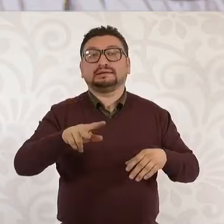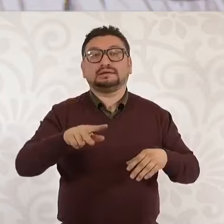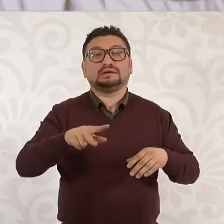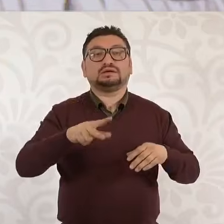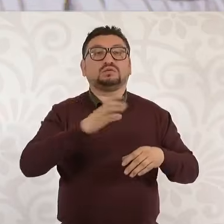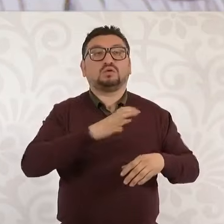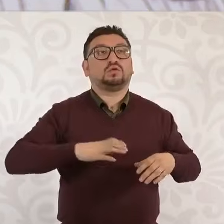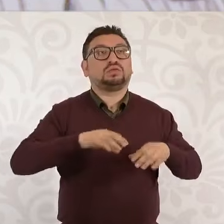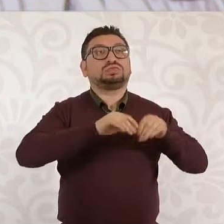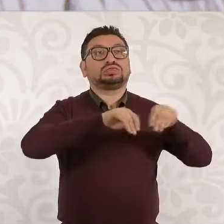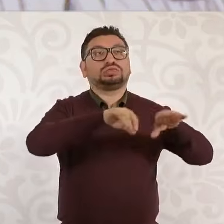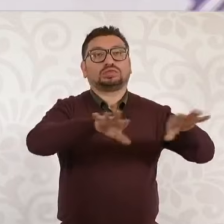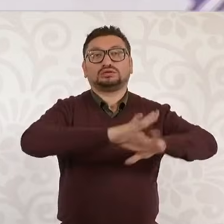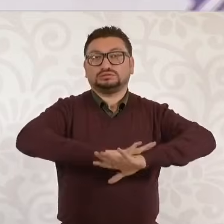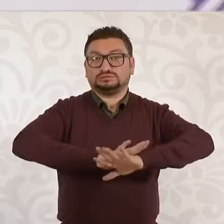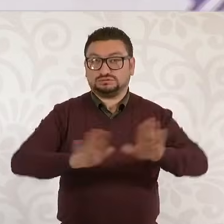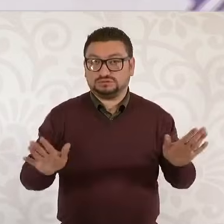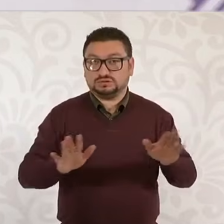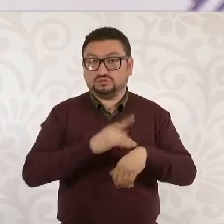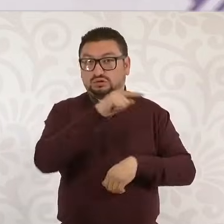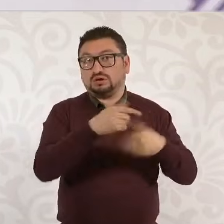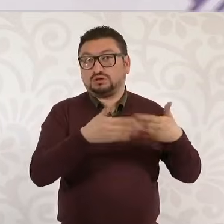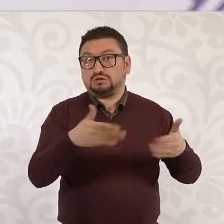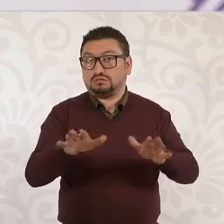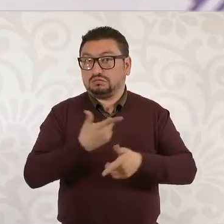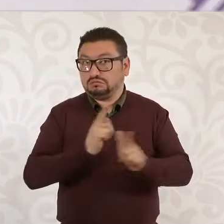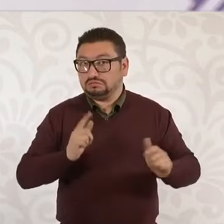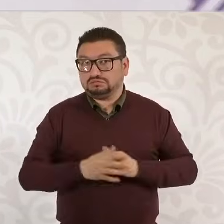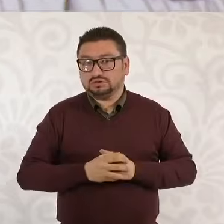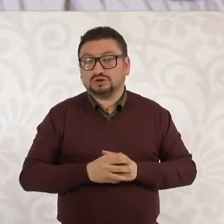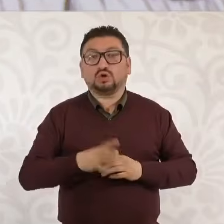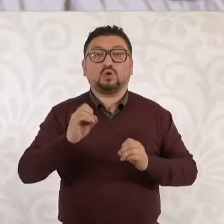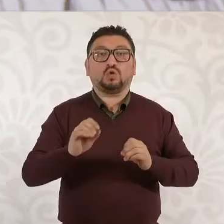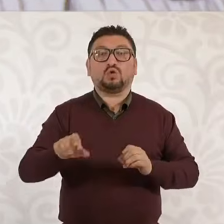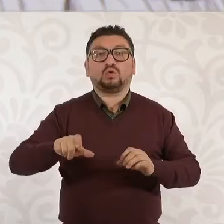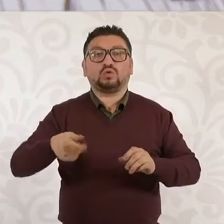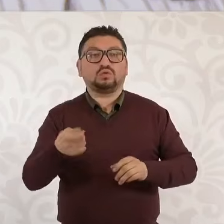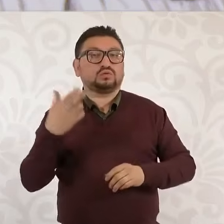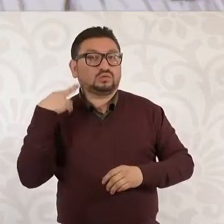hacer su campaña? Porque ahí le abren espacios, o en el radio.